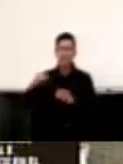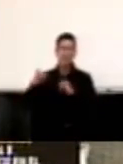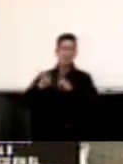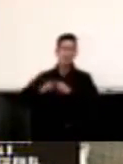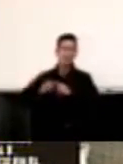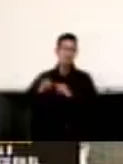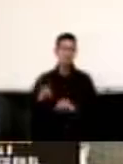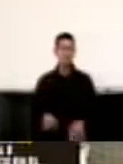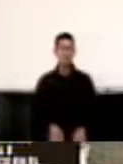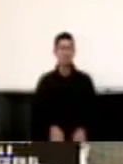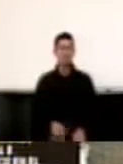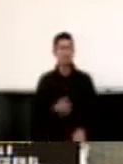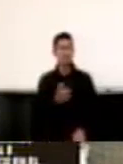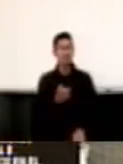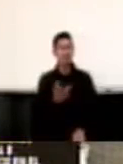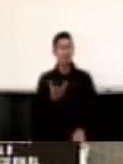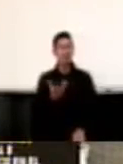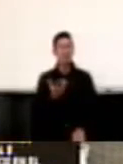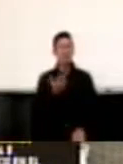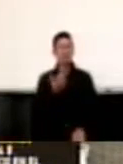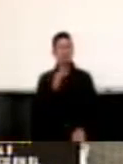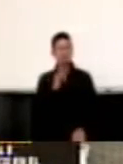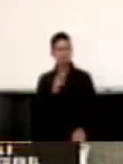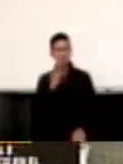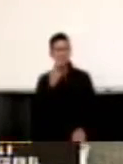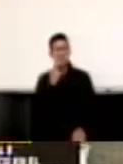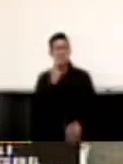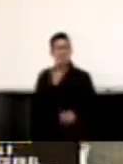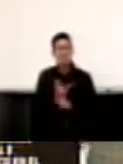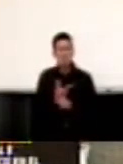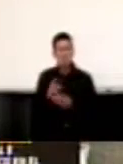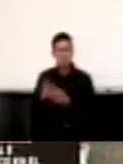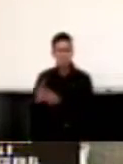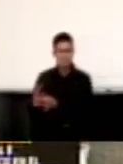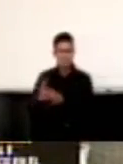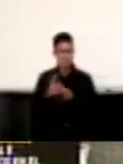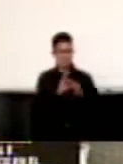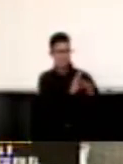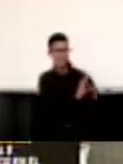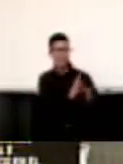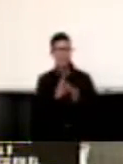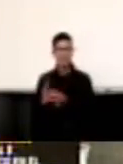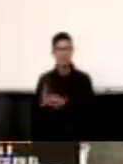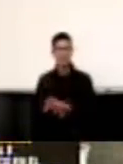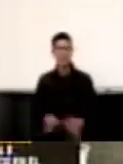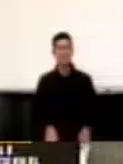que es un tema de corresponsabilidad social, pero que parte desde el individuo.